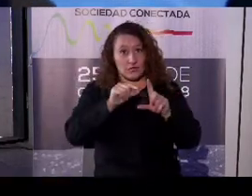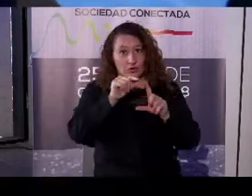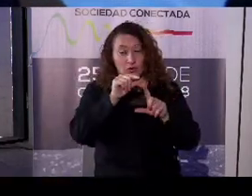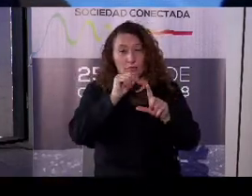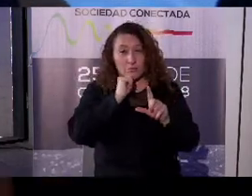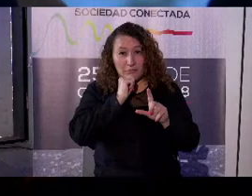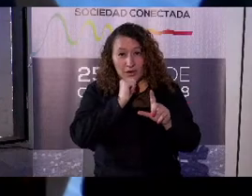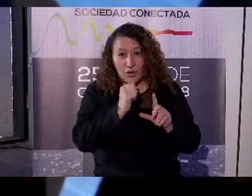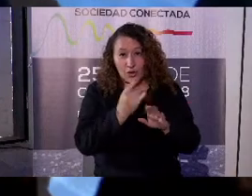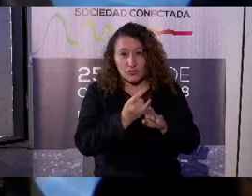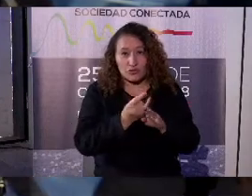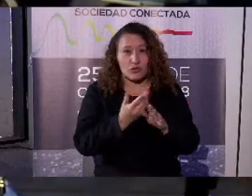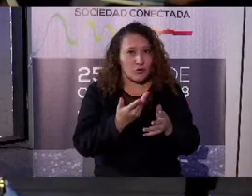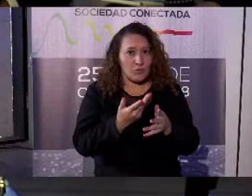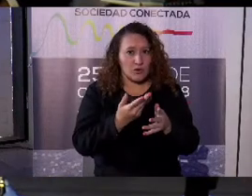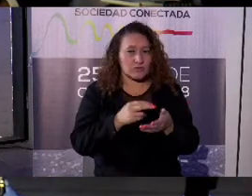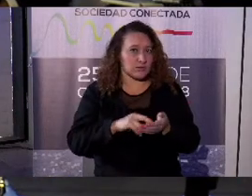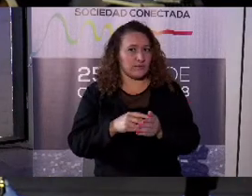Héctor